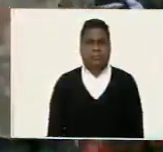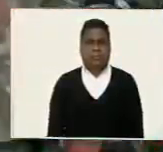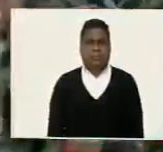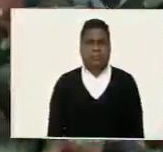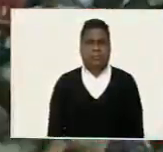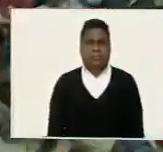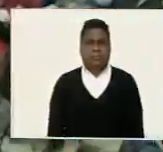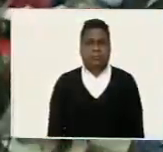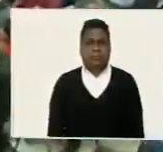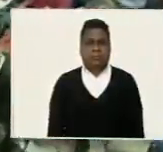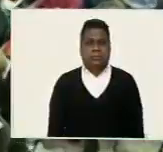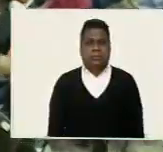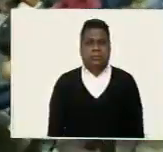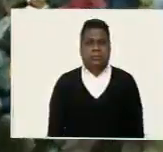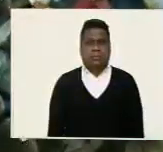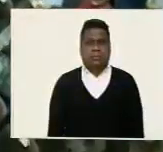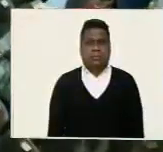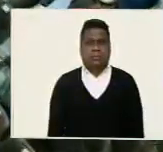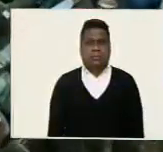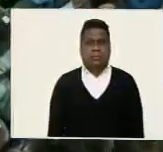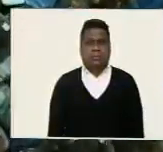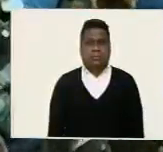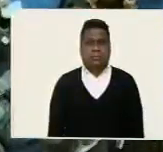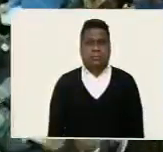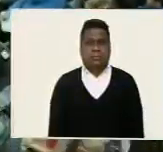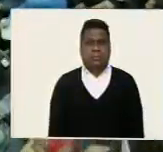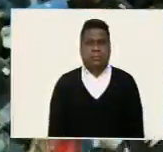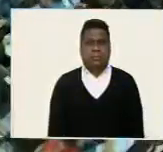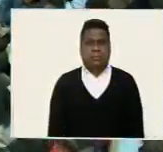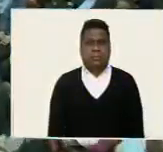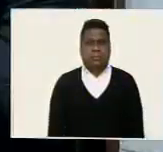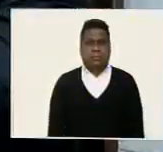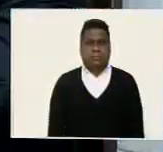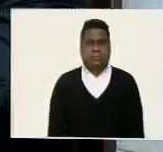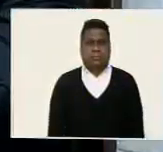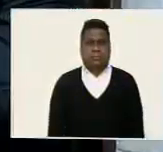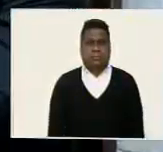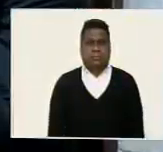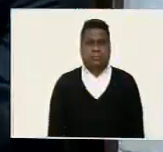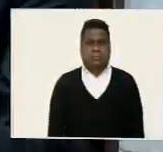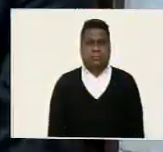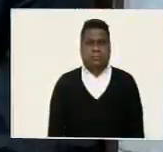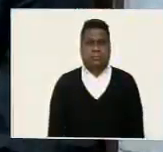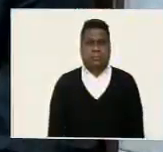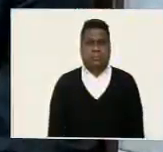participaron en las elecciones presidenciales recientemente en nuestro país.